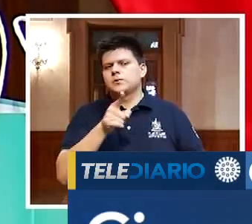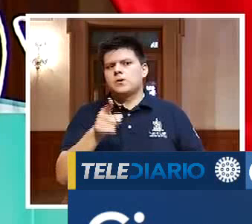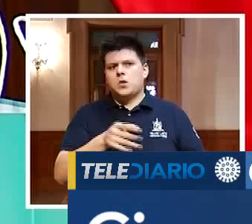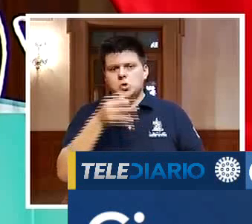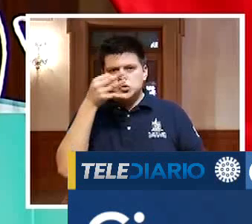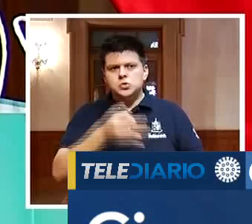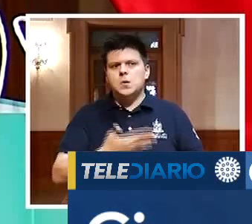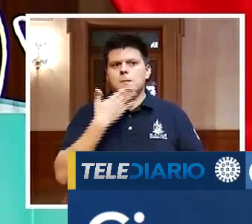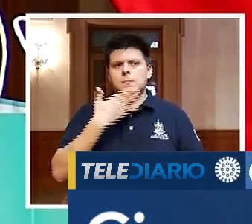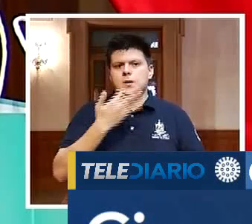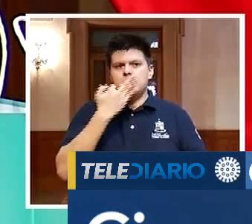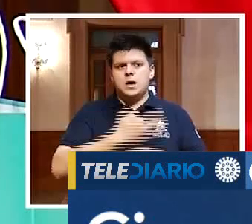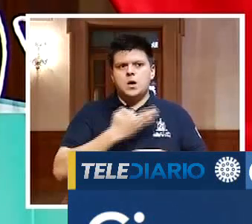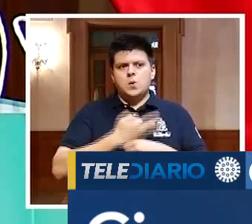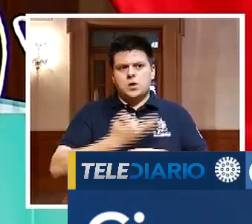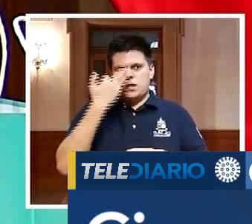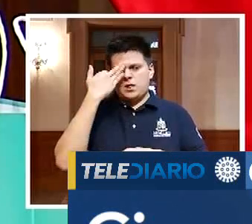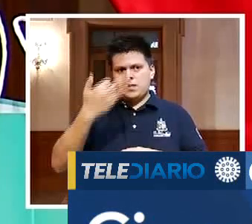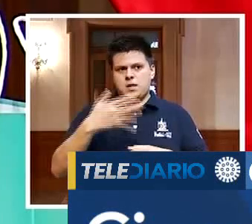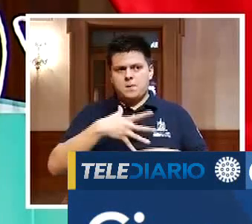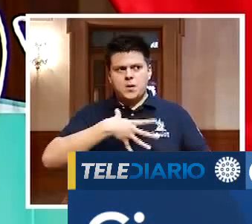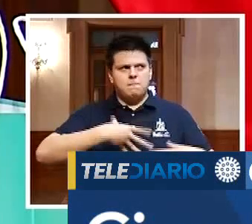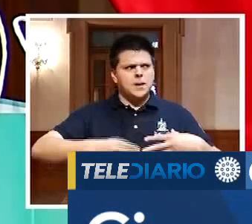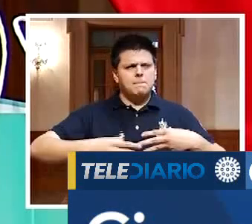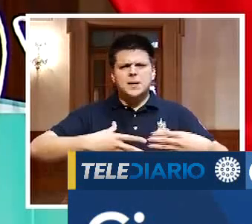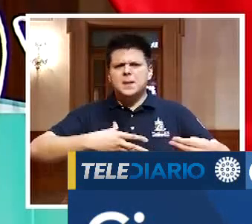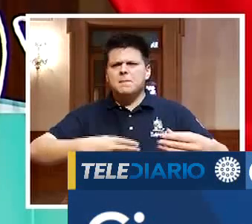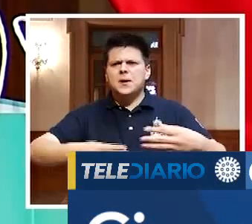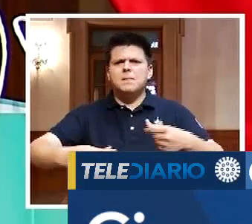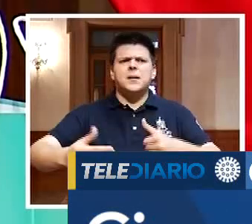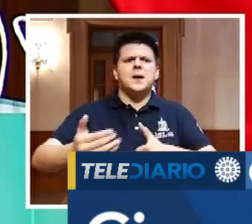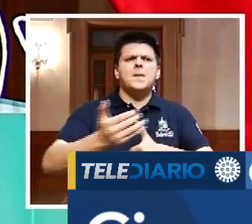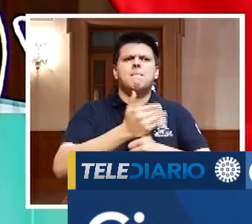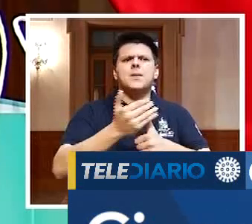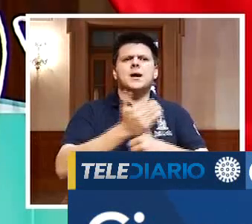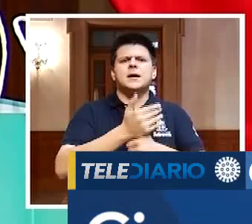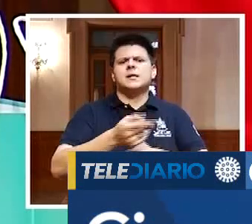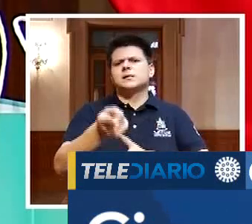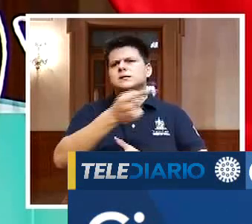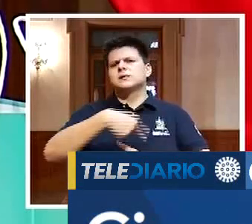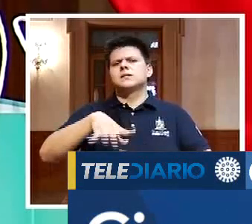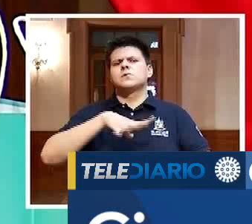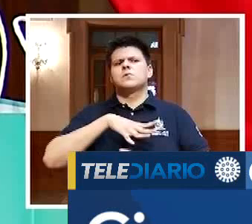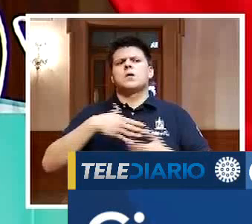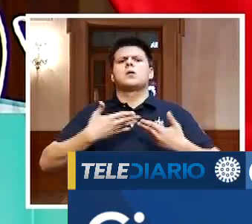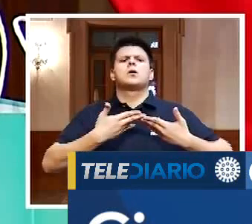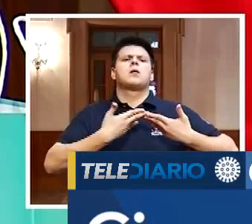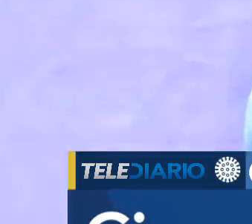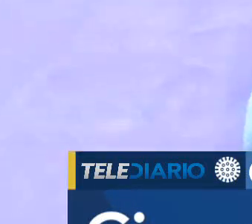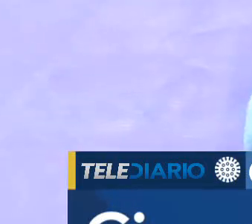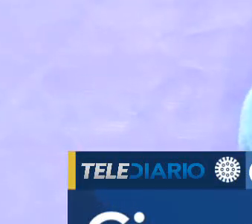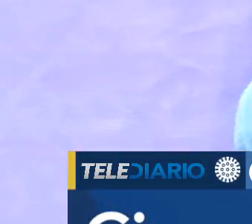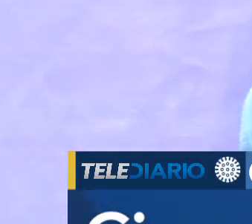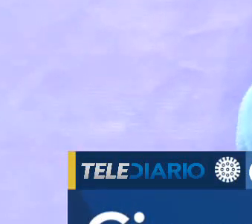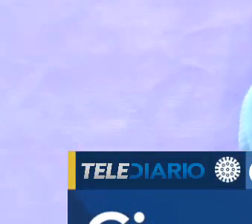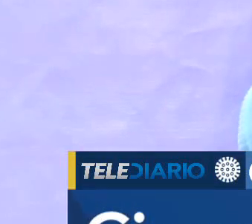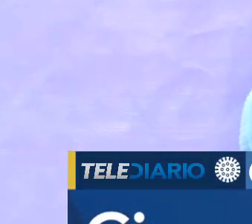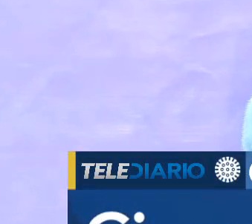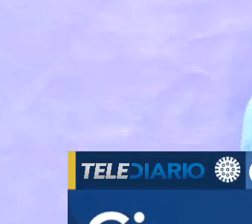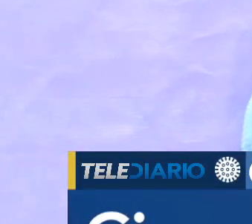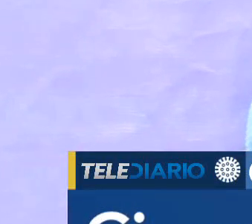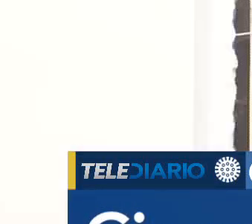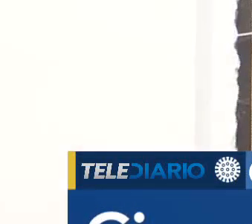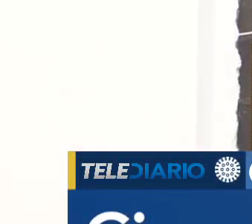esta etapa de la pandemia los bares estén abiertos o los antros. Este domingo